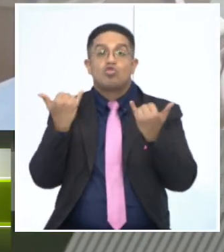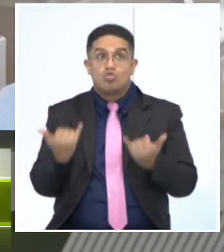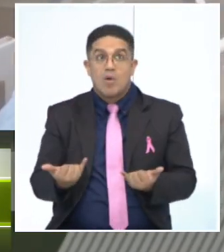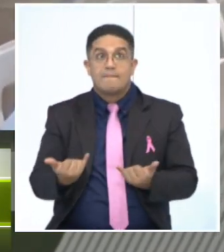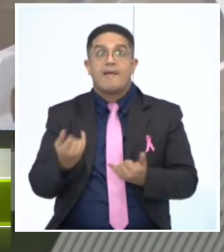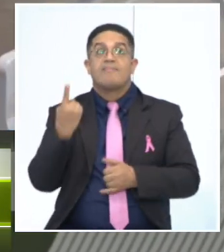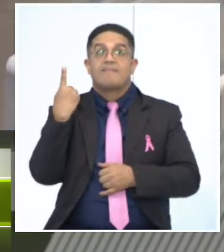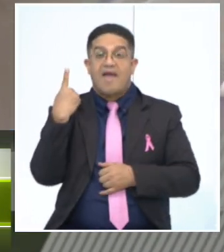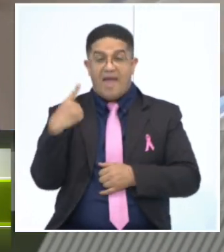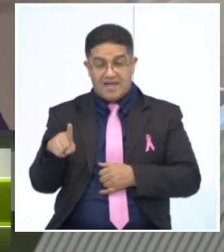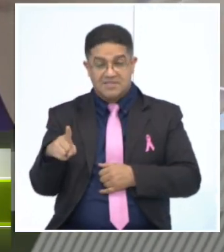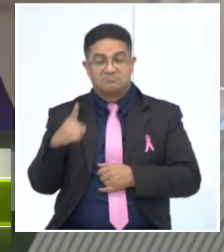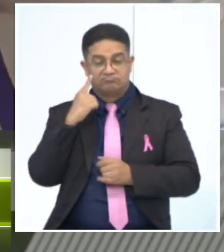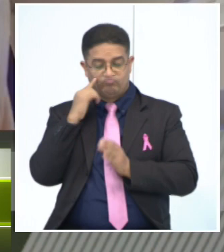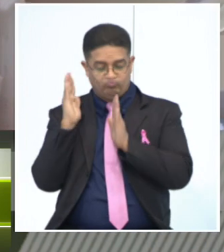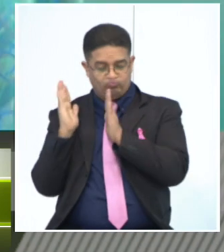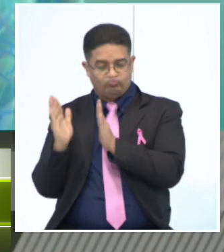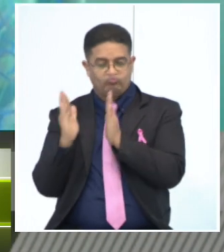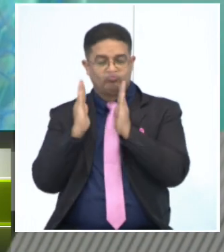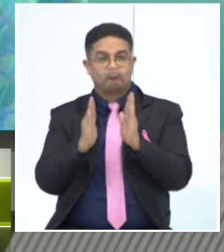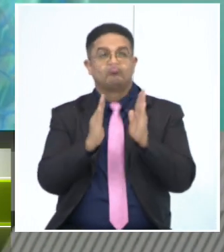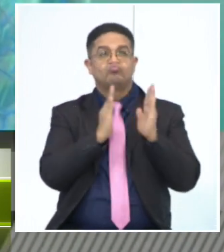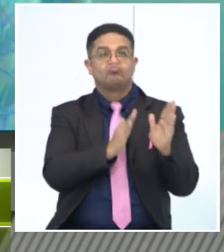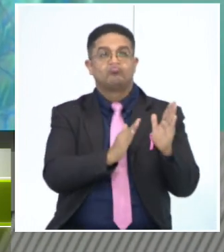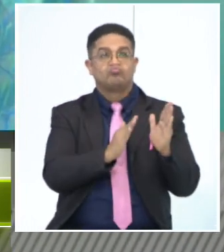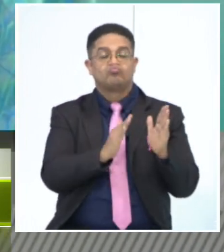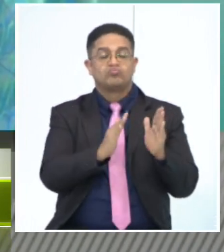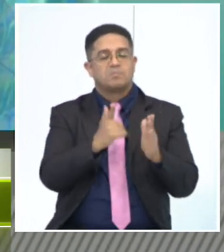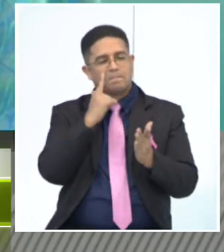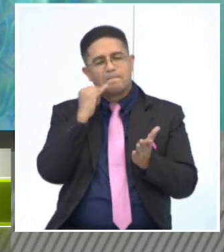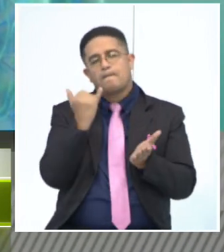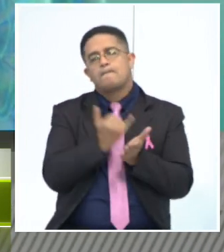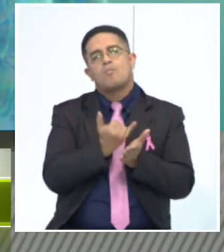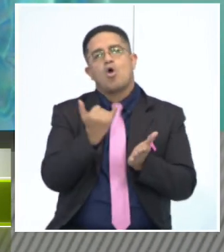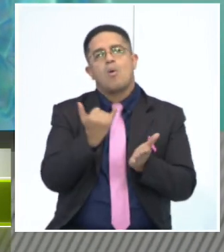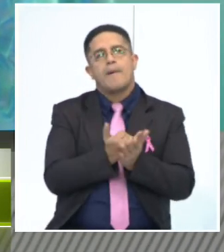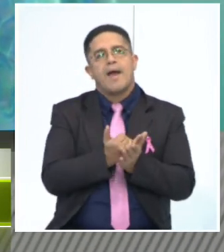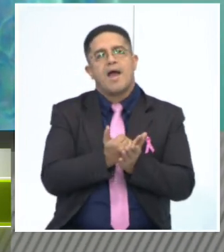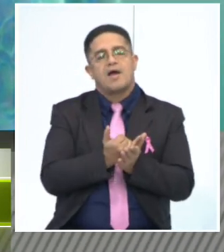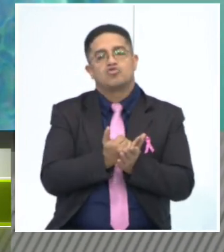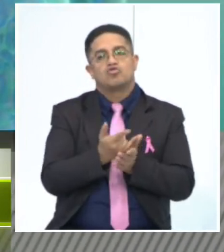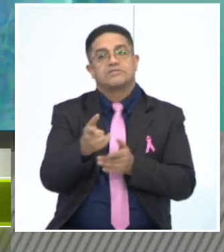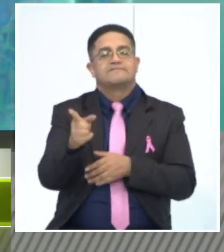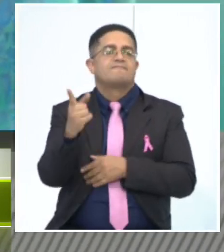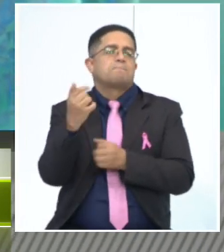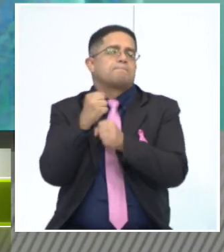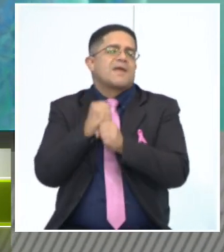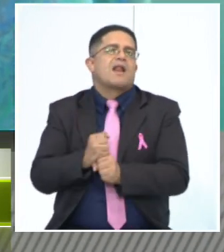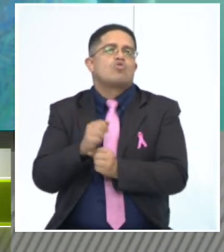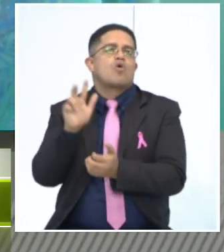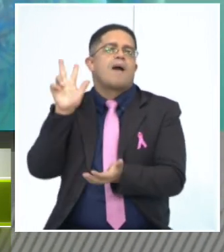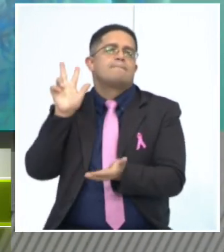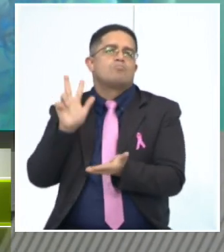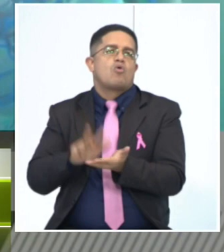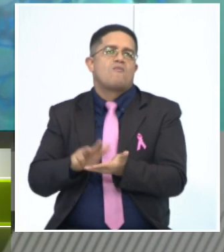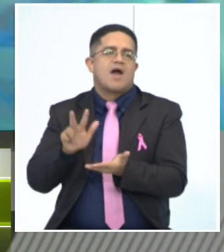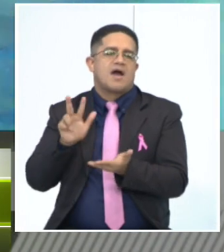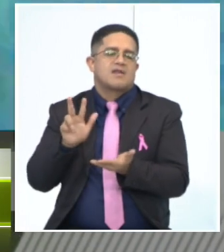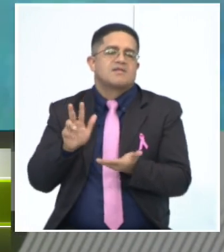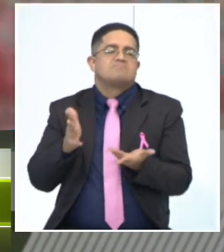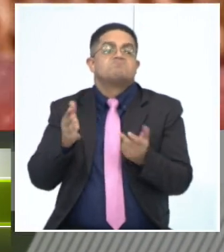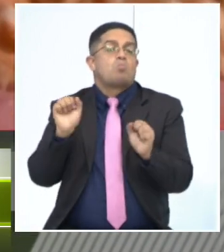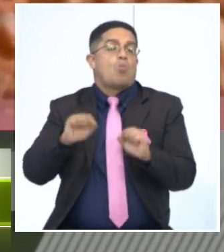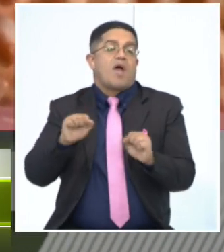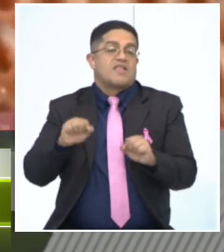varios protocolos que están ongoing, es decir, están en fases todavía de aprobación, donde probablemente en un futuro